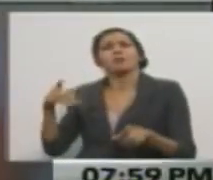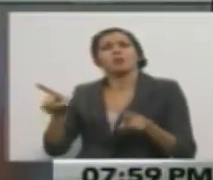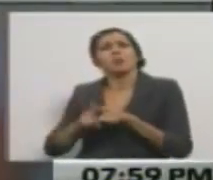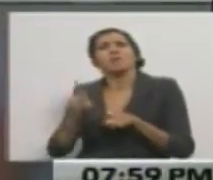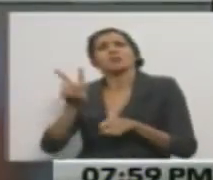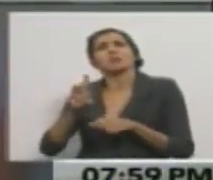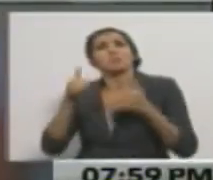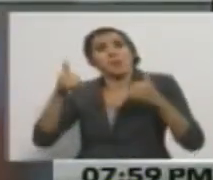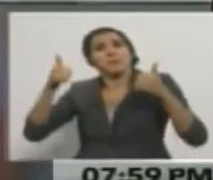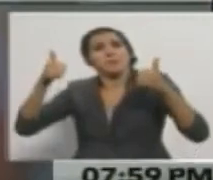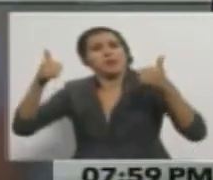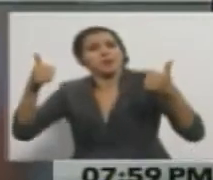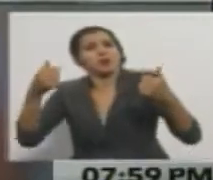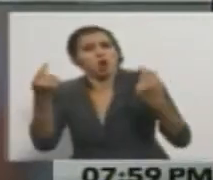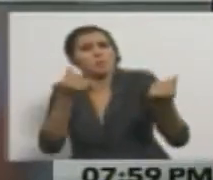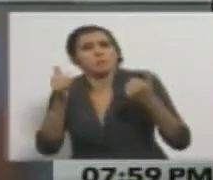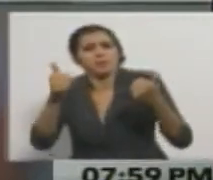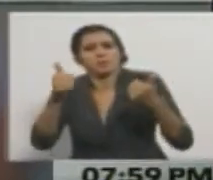añora.